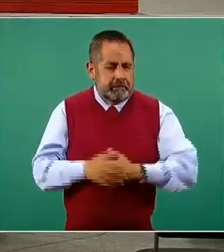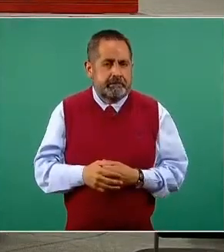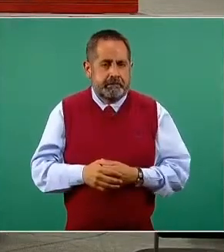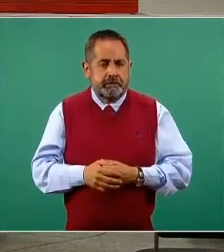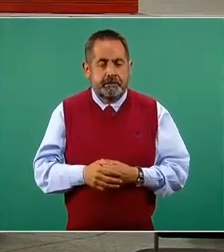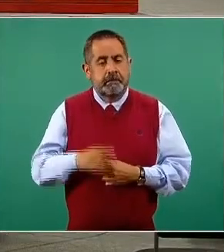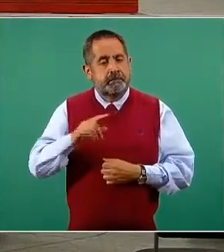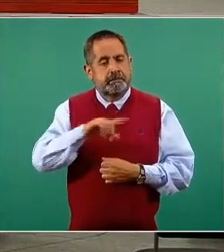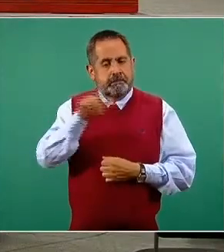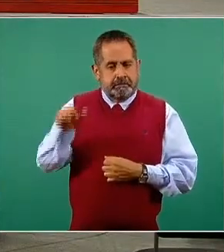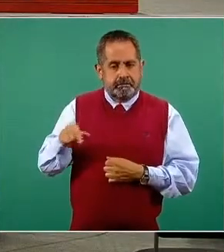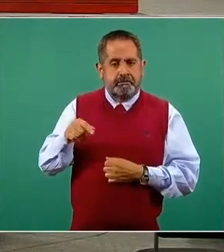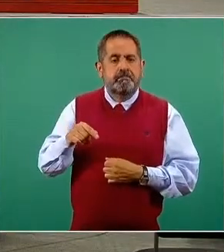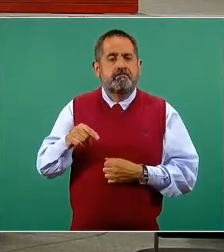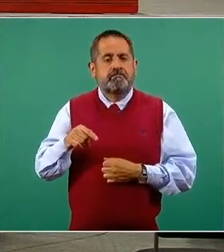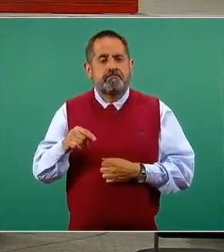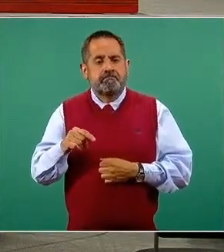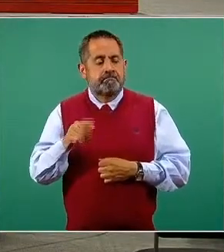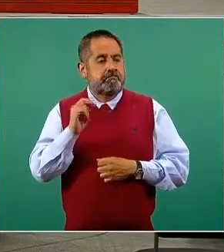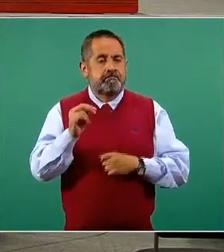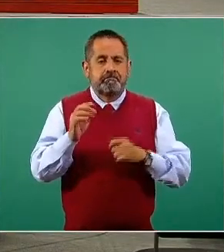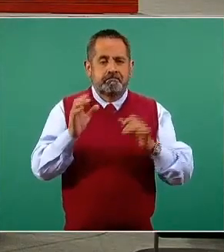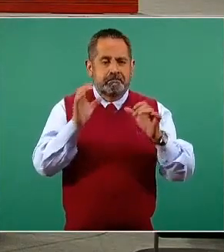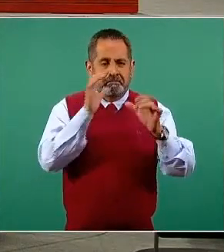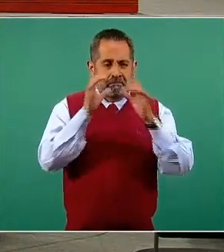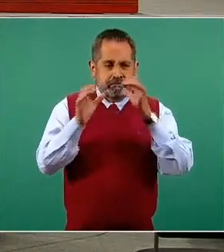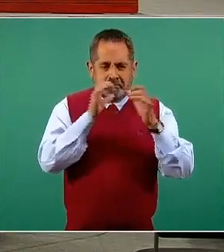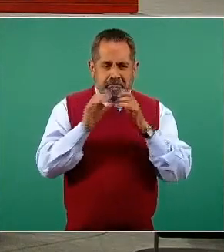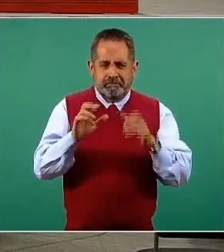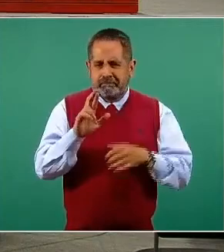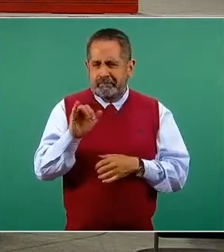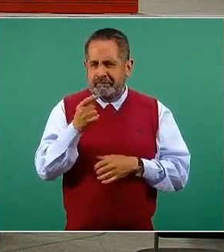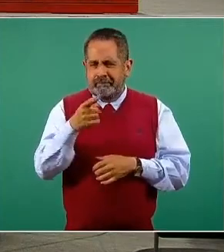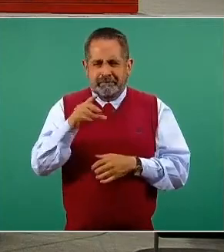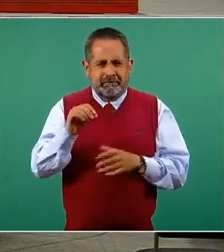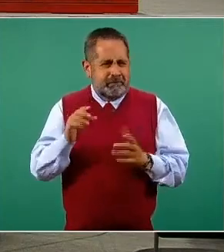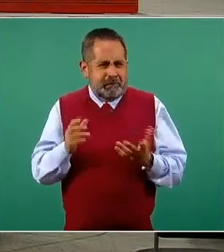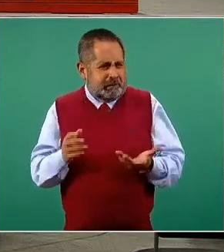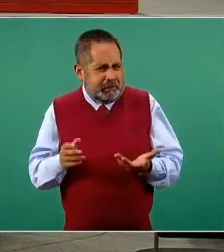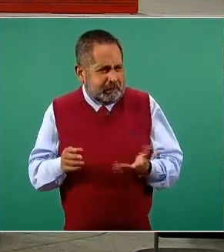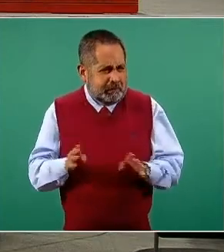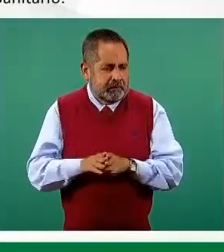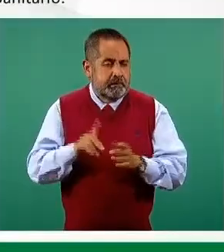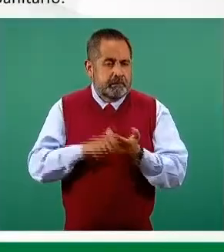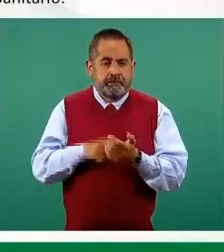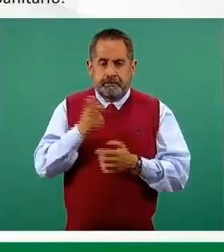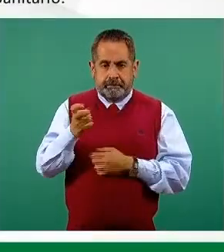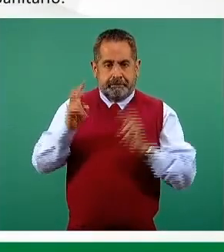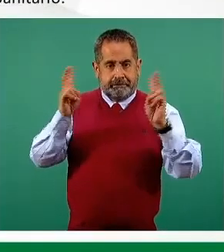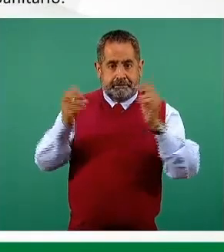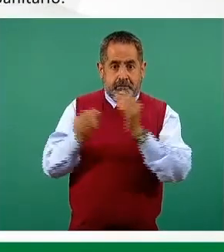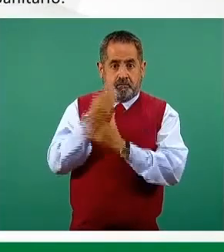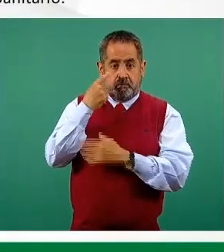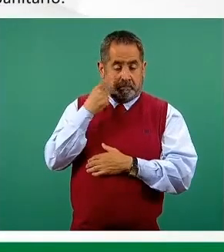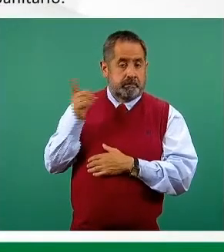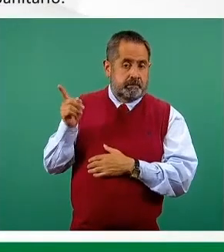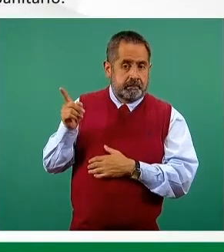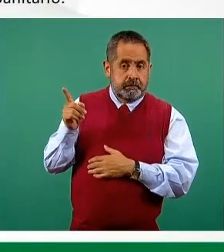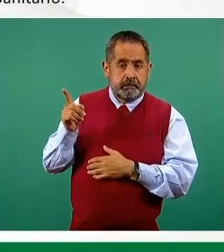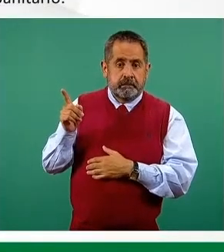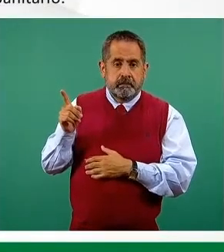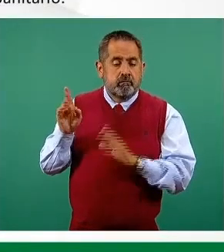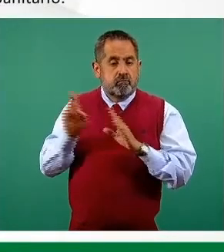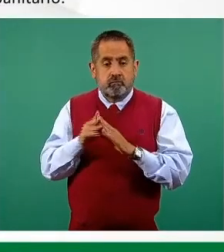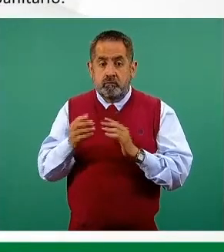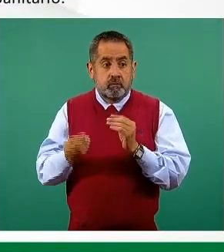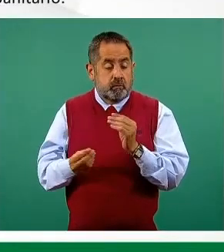quisiéramos destacar la comunicación de riesgos y la promoción de la salud. Ha sido fundamental, es un tema nuevo, es un tema inédito